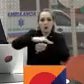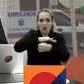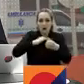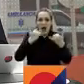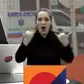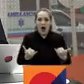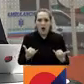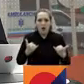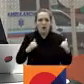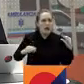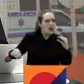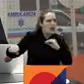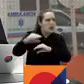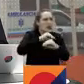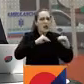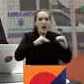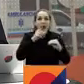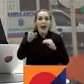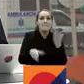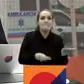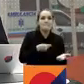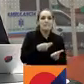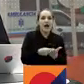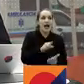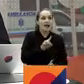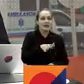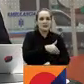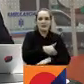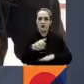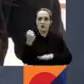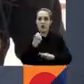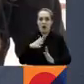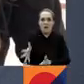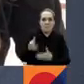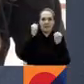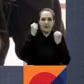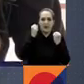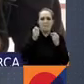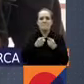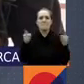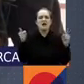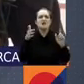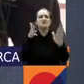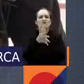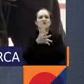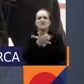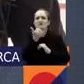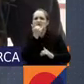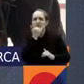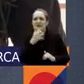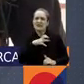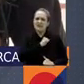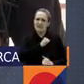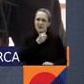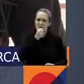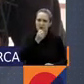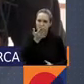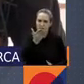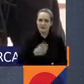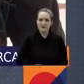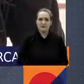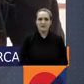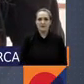hecho cerca de 15 millones de pesos. Katy Sánchez, ¿qué otros detalles se conocen de esta triste noticia? La escuchamos.